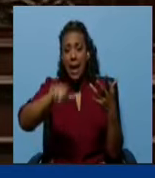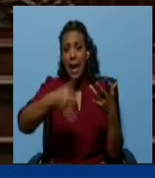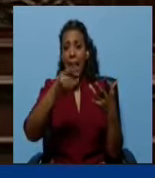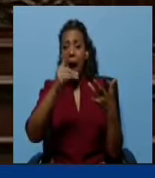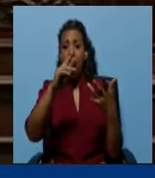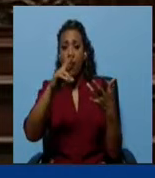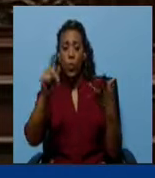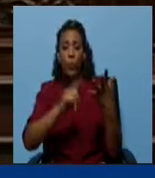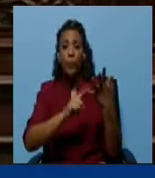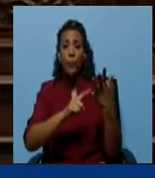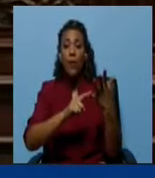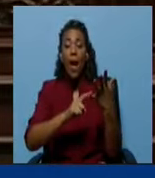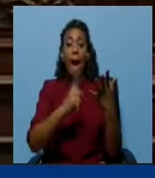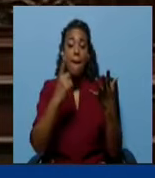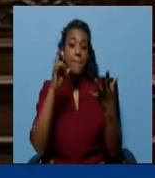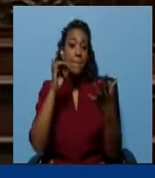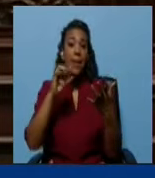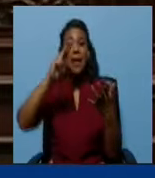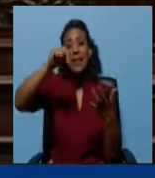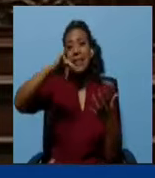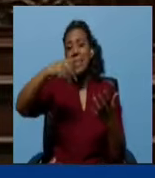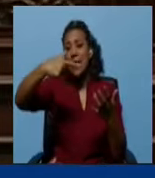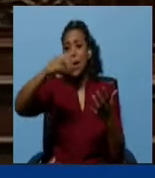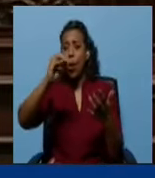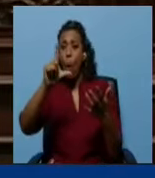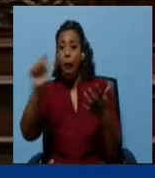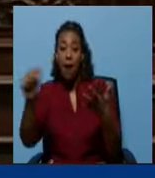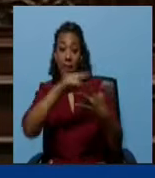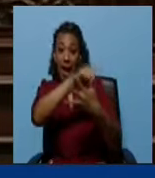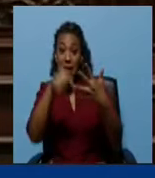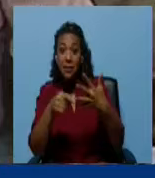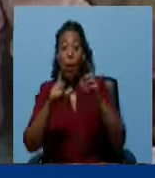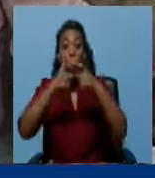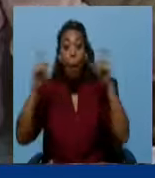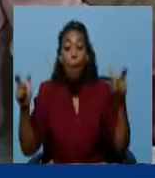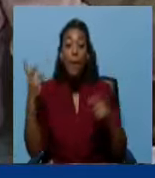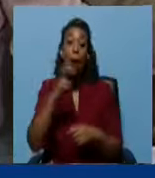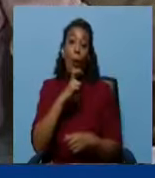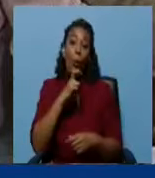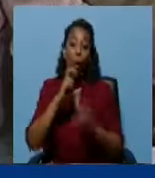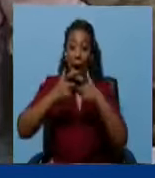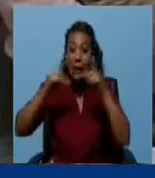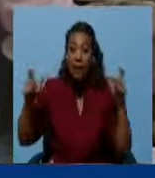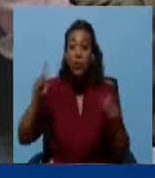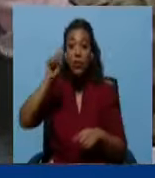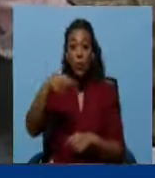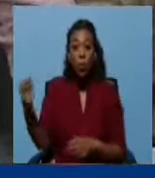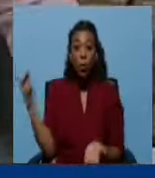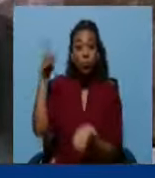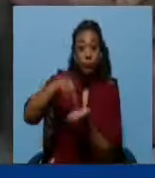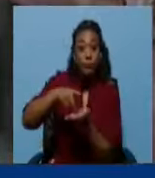Terán y Nicolás Maduro Guerra que asuman la coordinación de esta generación de oro. ¿Sí están aquí?